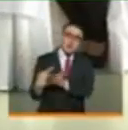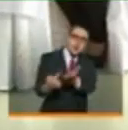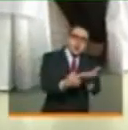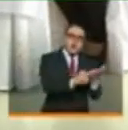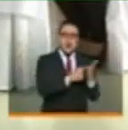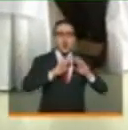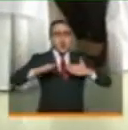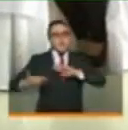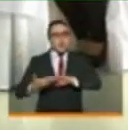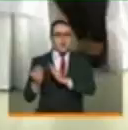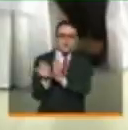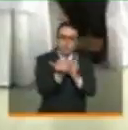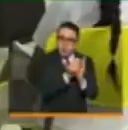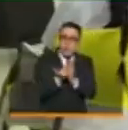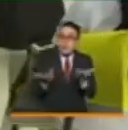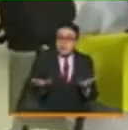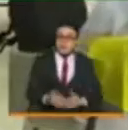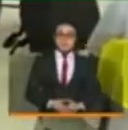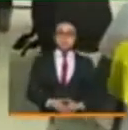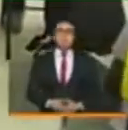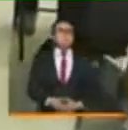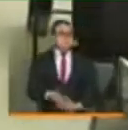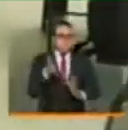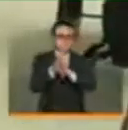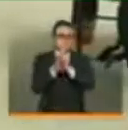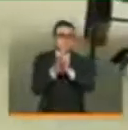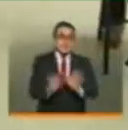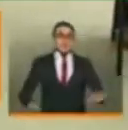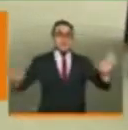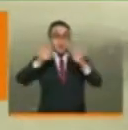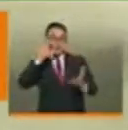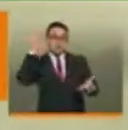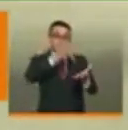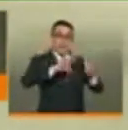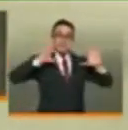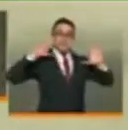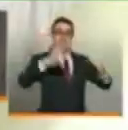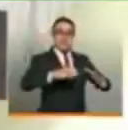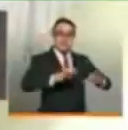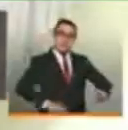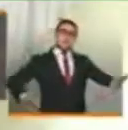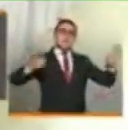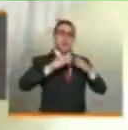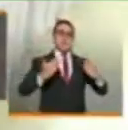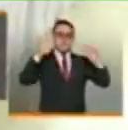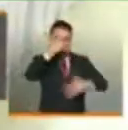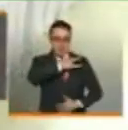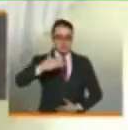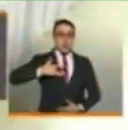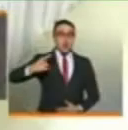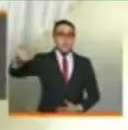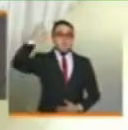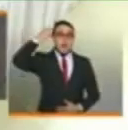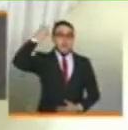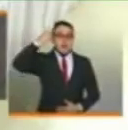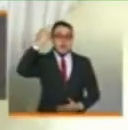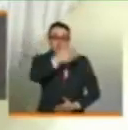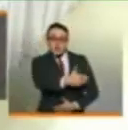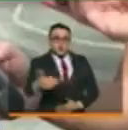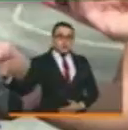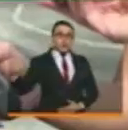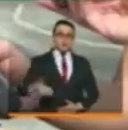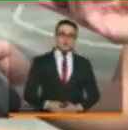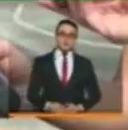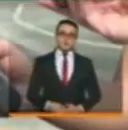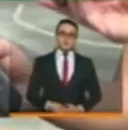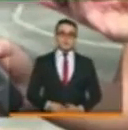comunidad educativa, en donde resaltó la importancia de las clases presenciales para la salud mental de los menores. La alternancia es una real